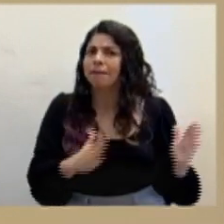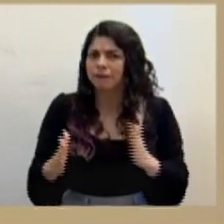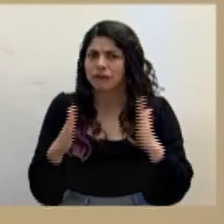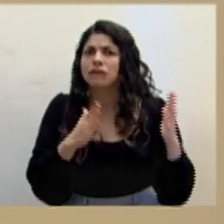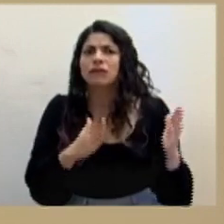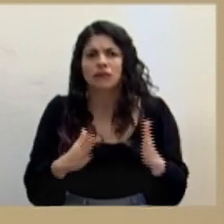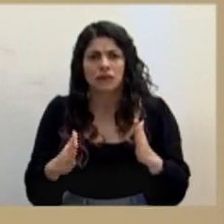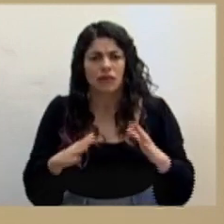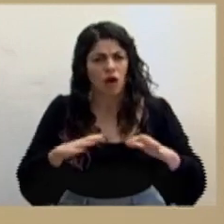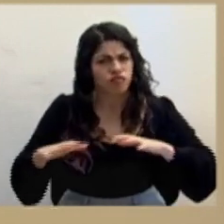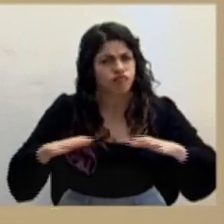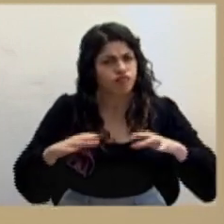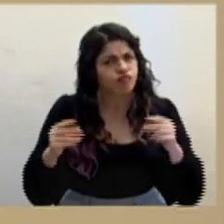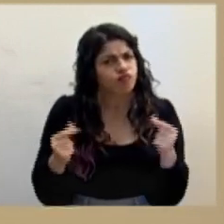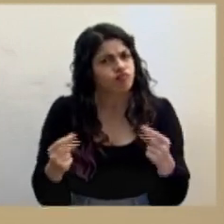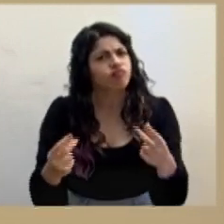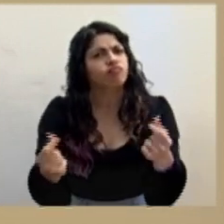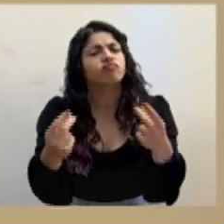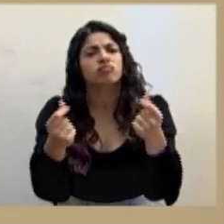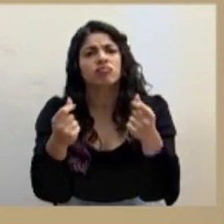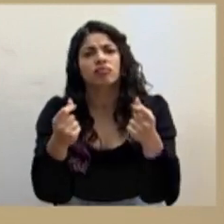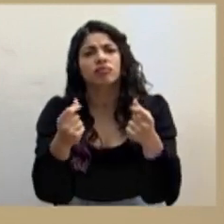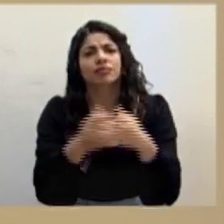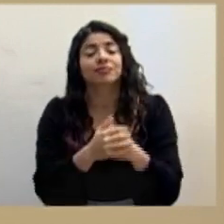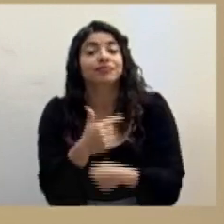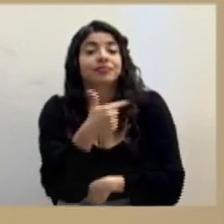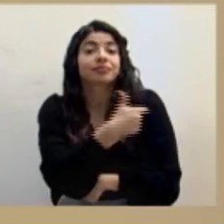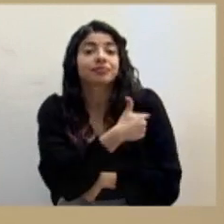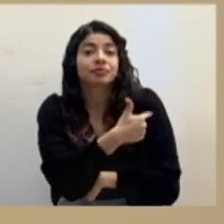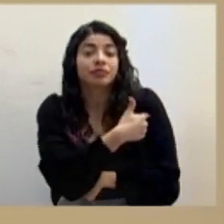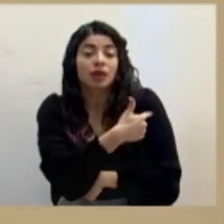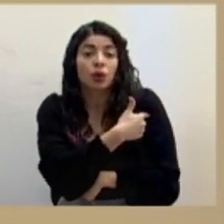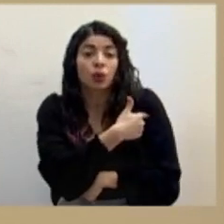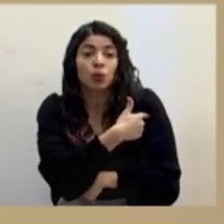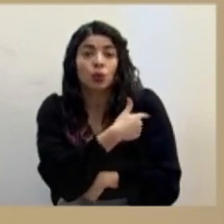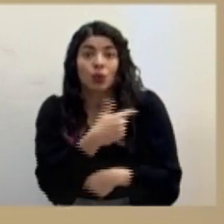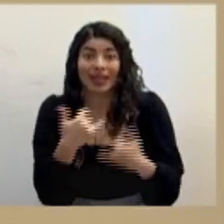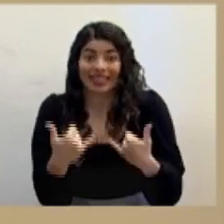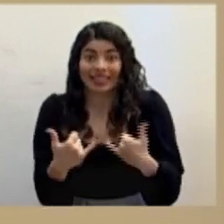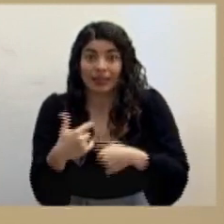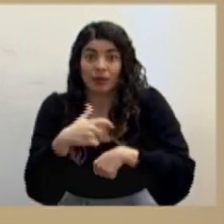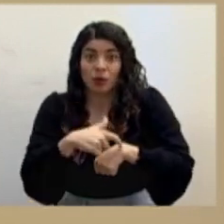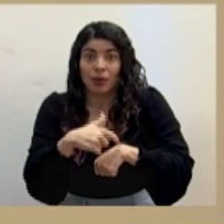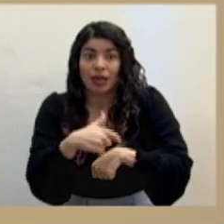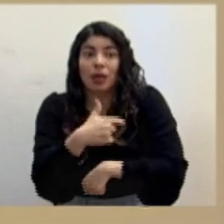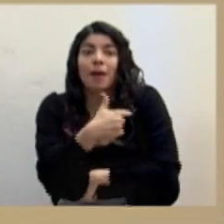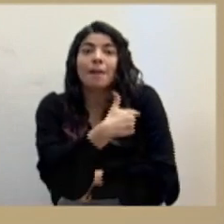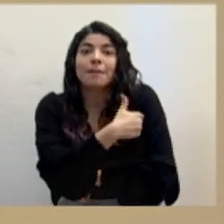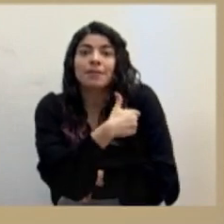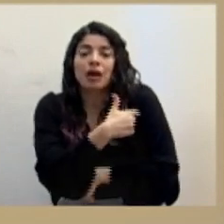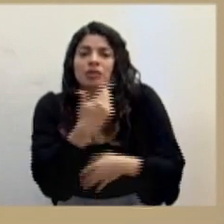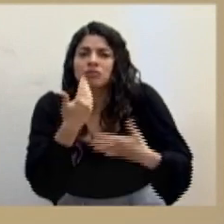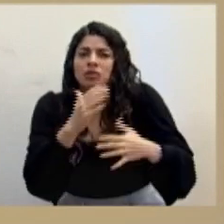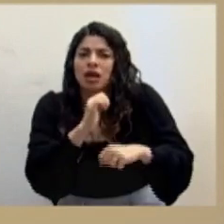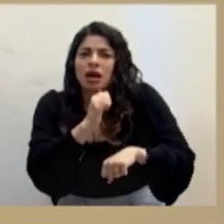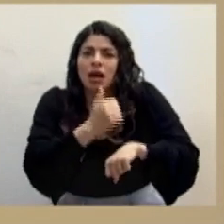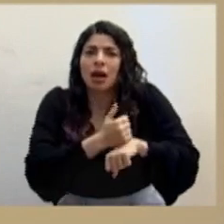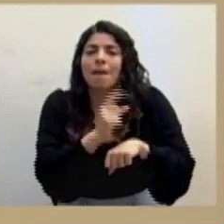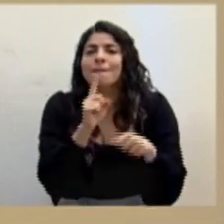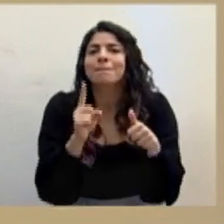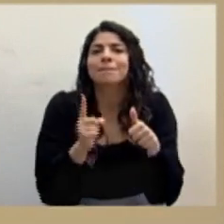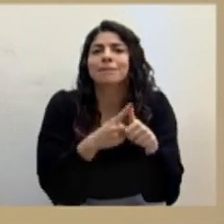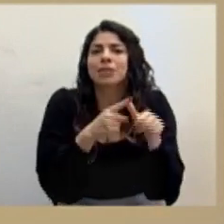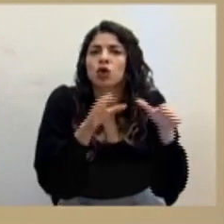actuando con celeridad. La vacunación de este momento es una vacunación que está establecida para el primer